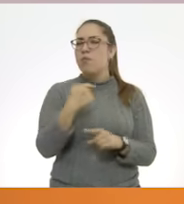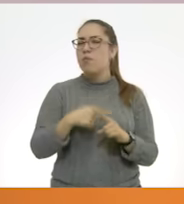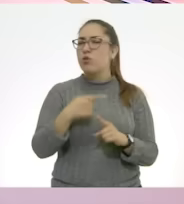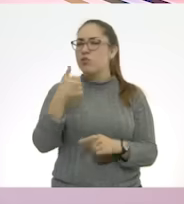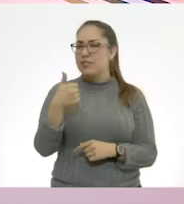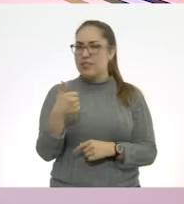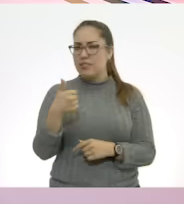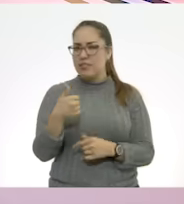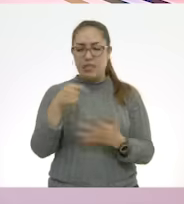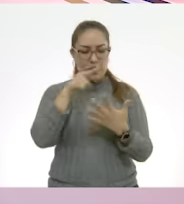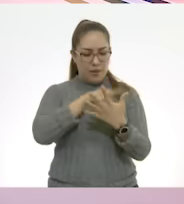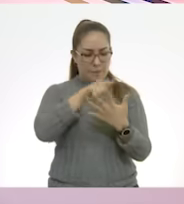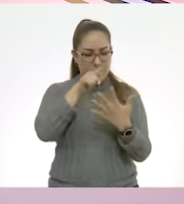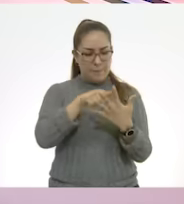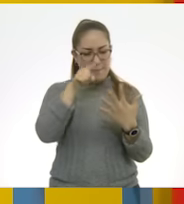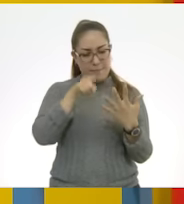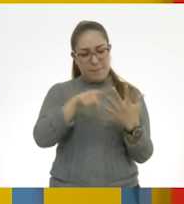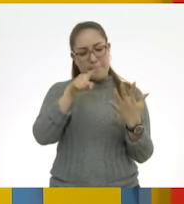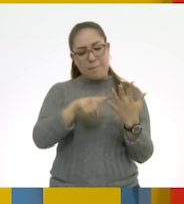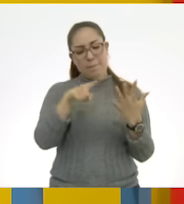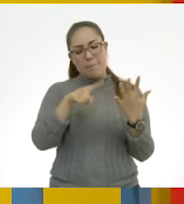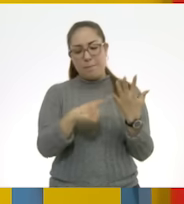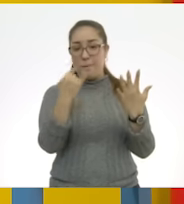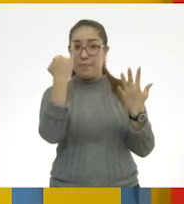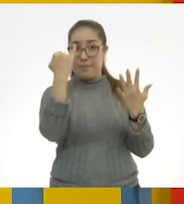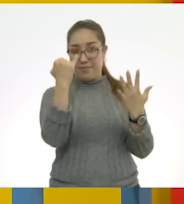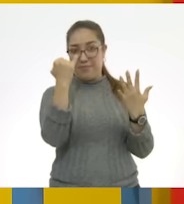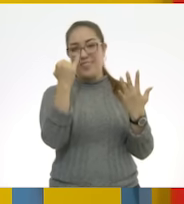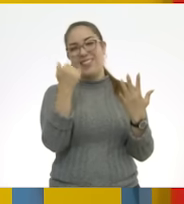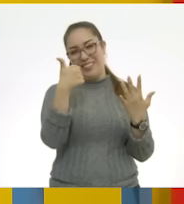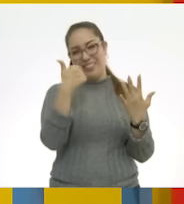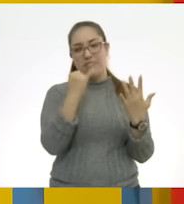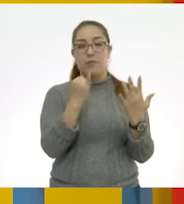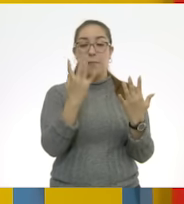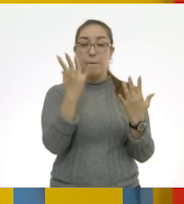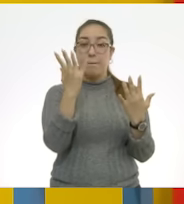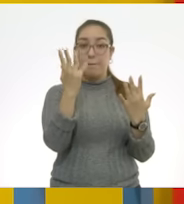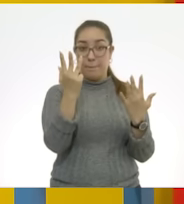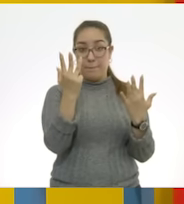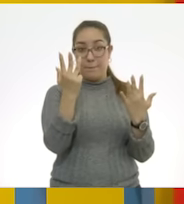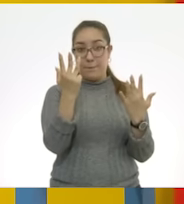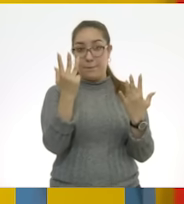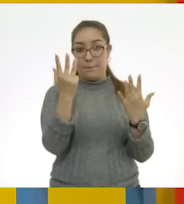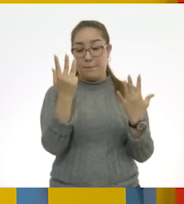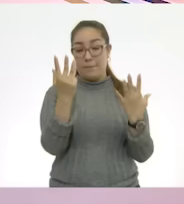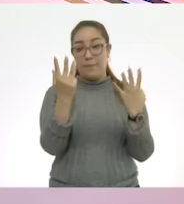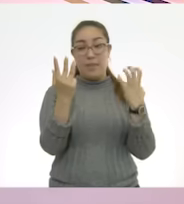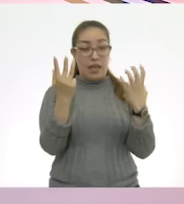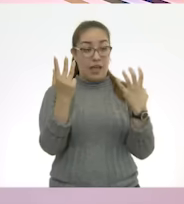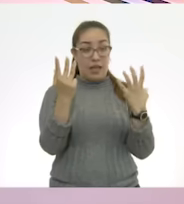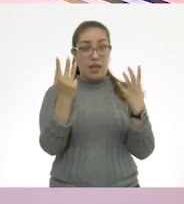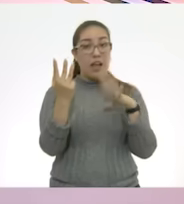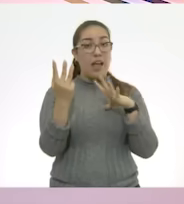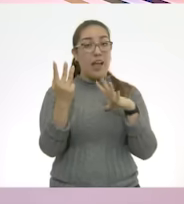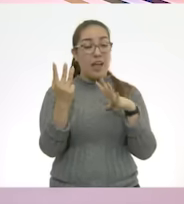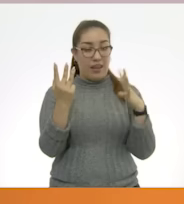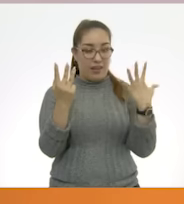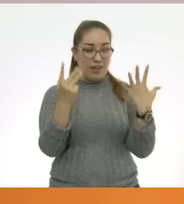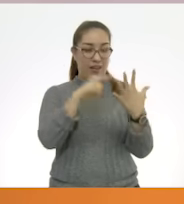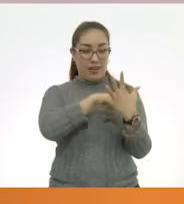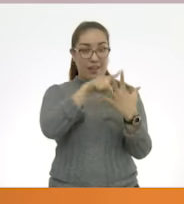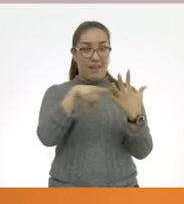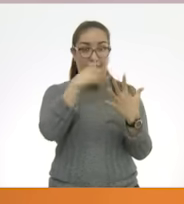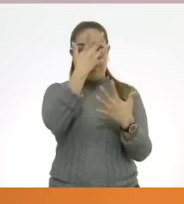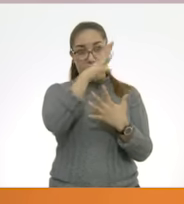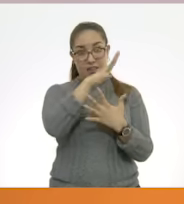6. 9 por 6. Baja el dedo que le pusiste el 6. ¿El a 6? Tu izquierda, okay, vas a tener las decenas. Y a tu